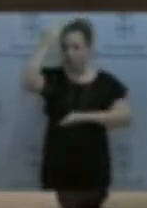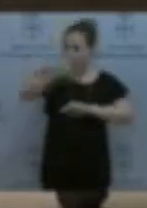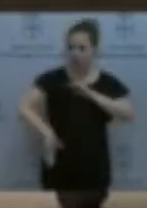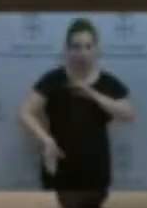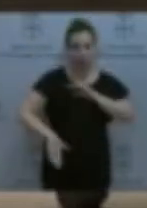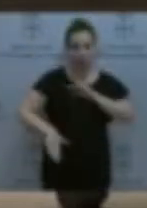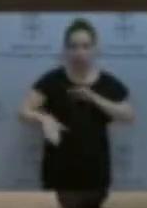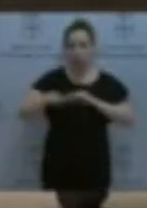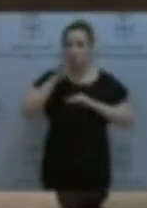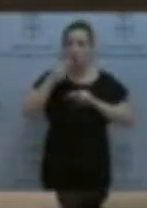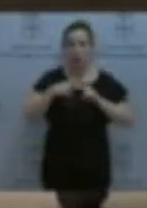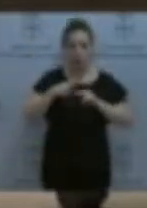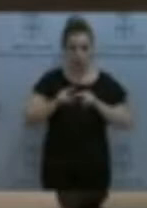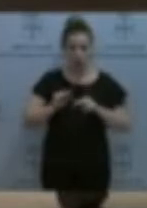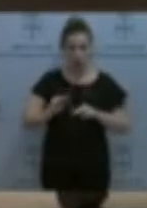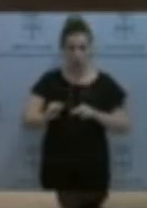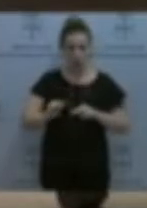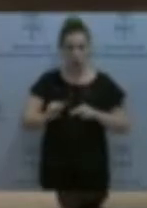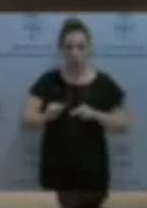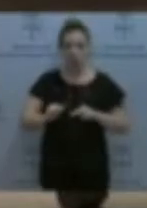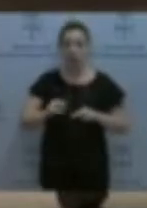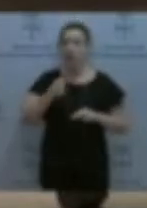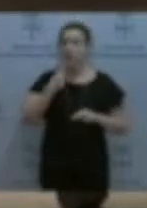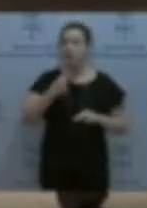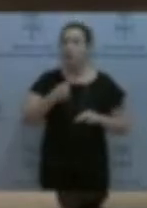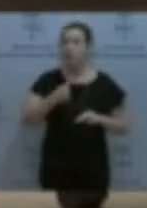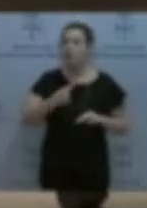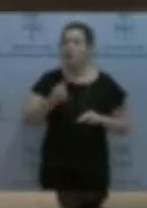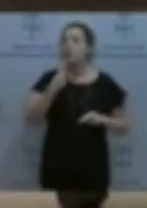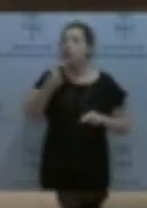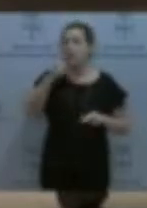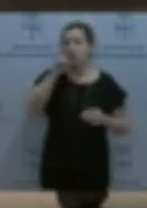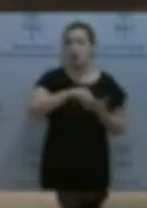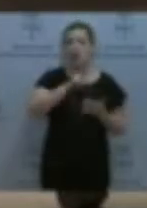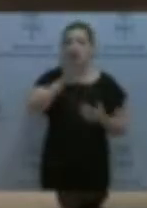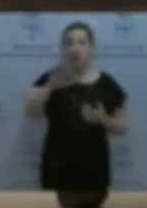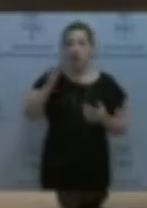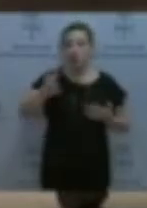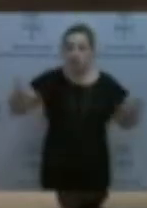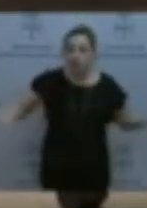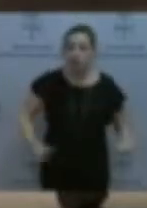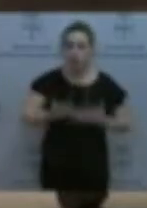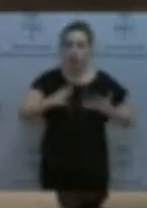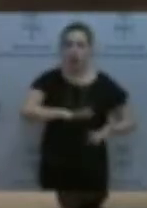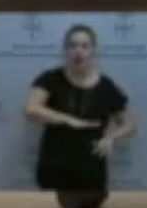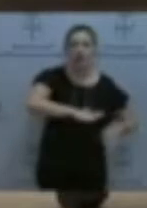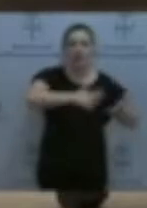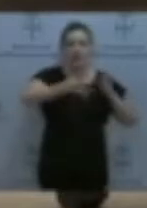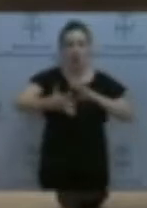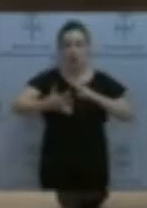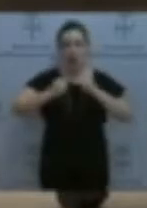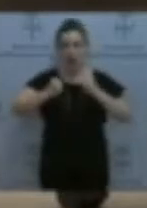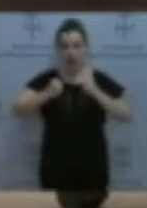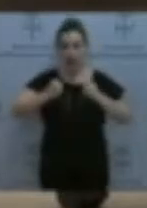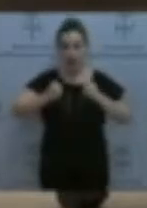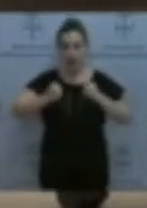dicen que en 2025 vamos a tener que impulsar drásticamente la transición energética. En 2018 se va a tener que cerrar las minas